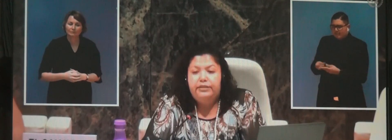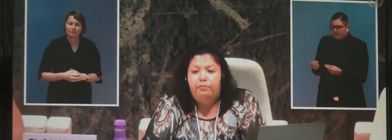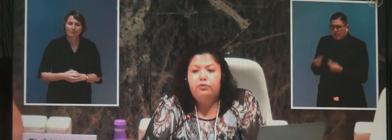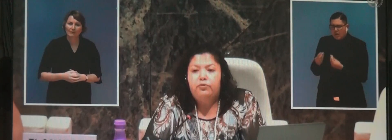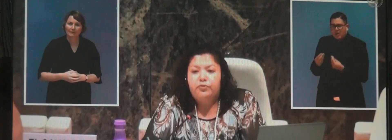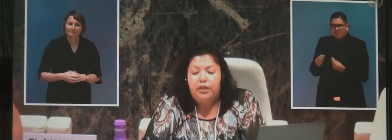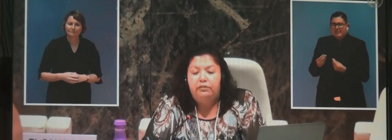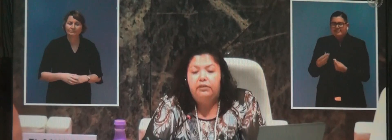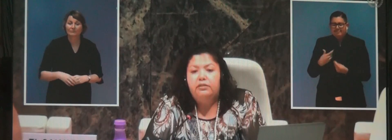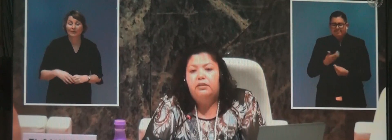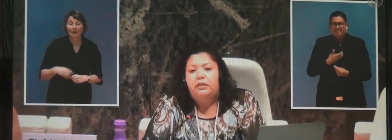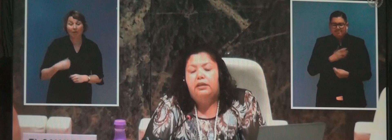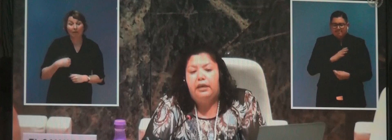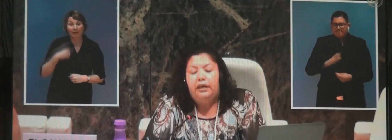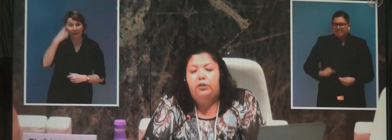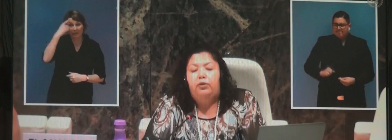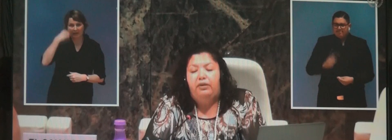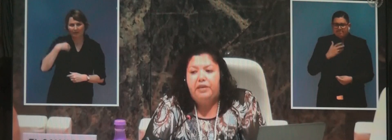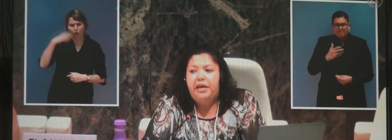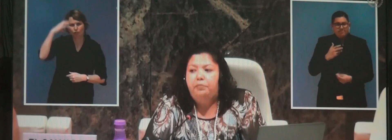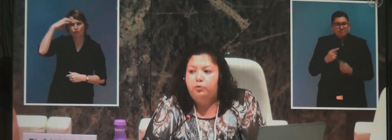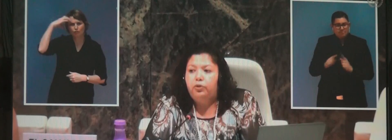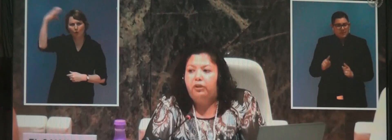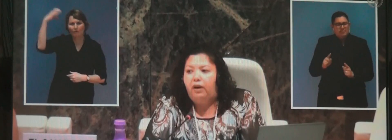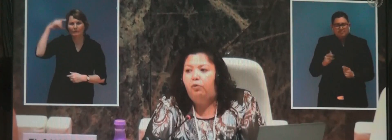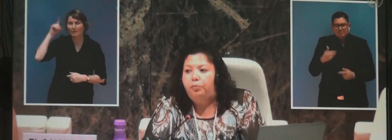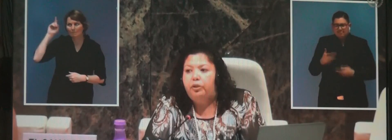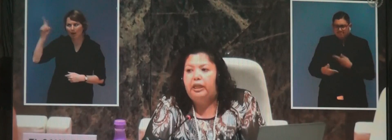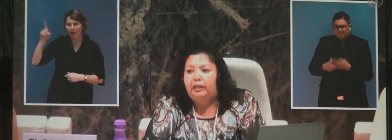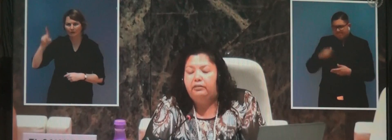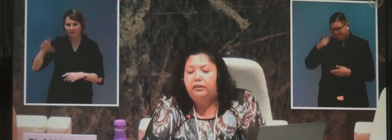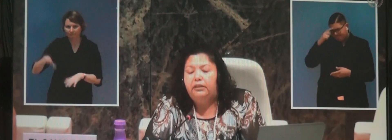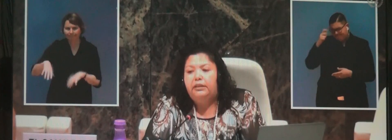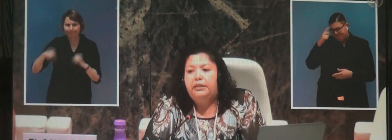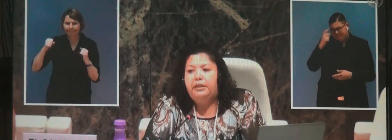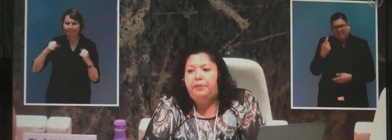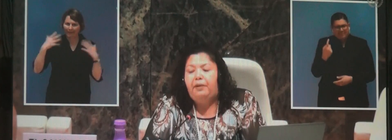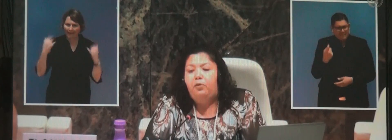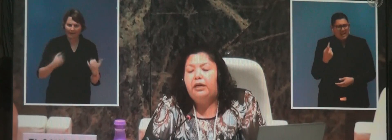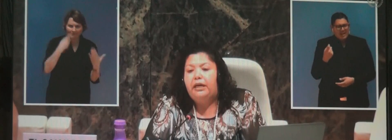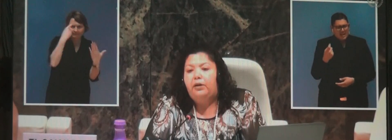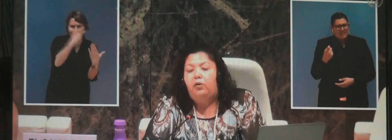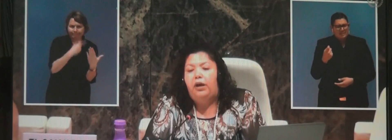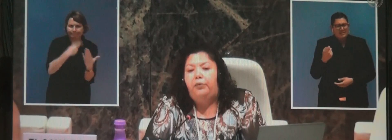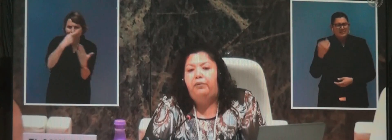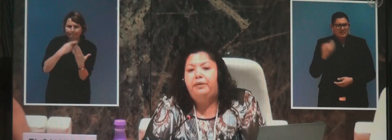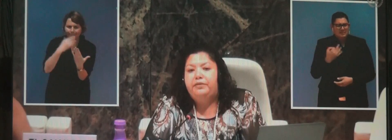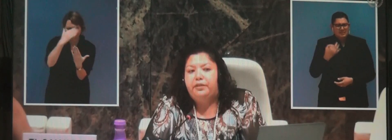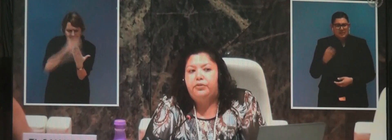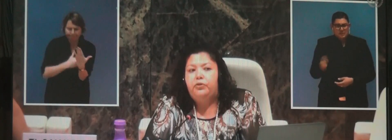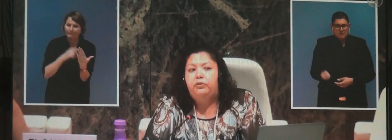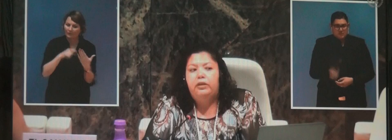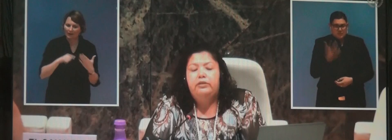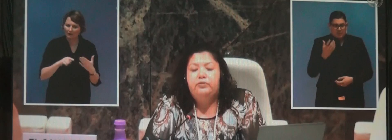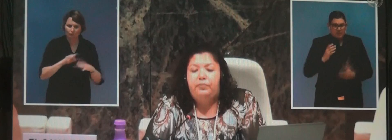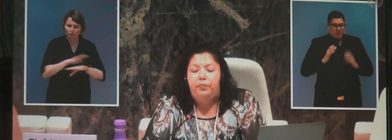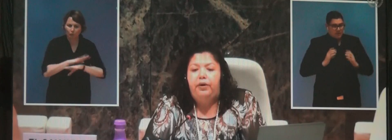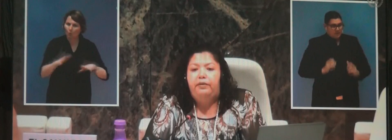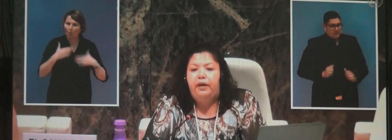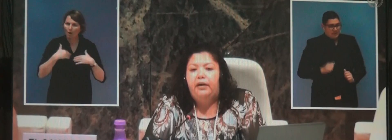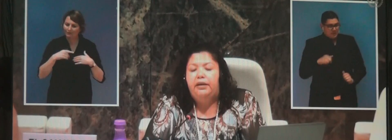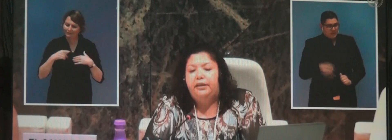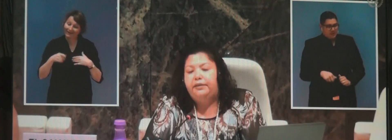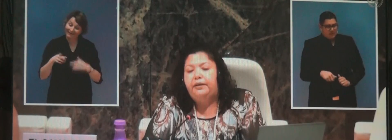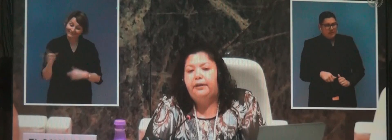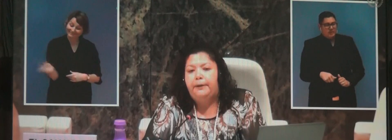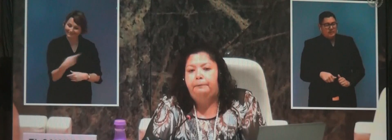decir, estamos conscientes que todavía hay mucho trabajo por delante y esperamos que con la nueva administración se